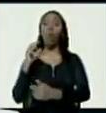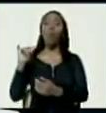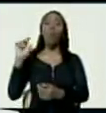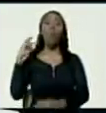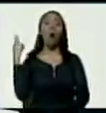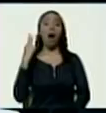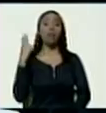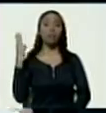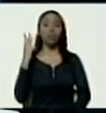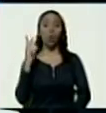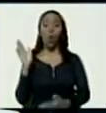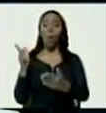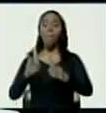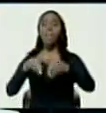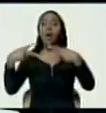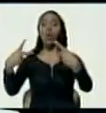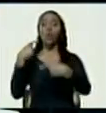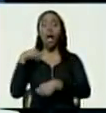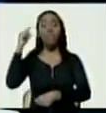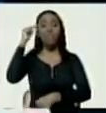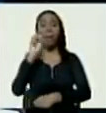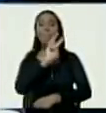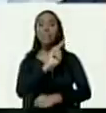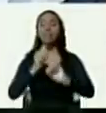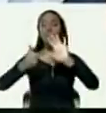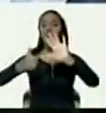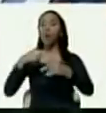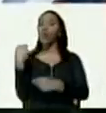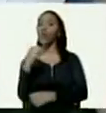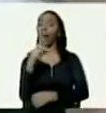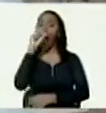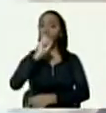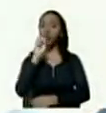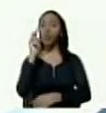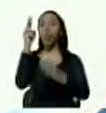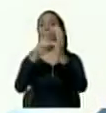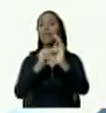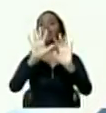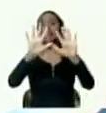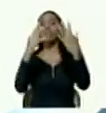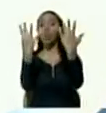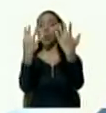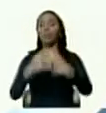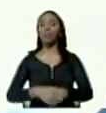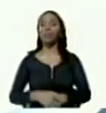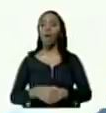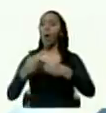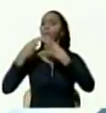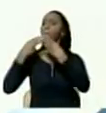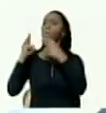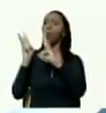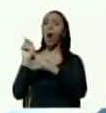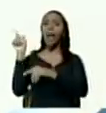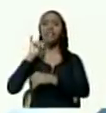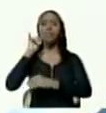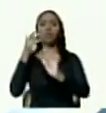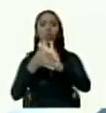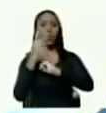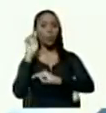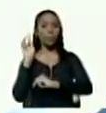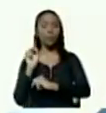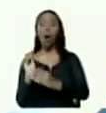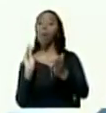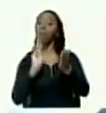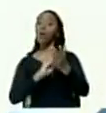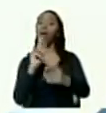Post, el día 26 de noviembre del año 2019, publica esta nota y señala que